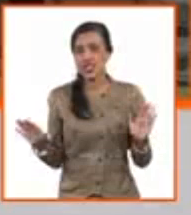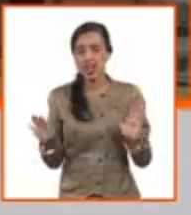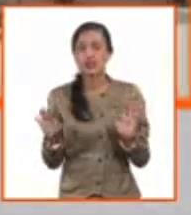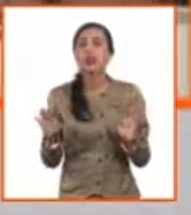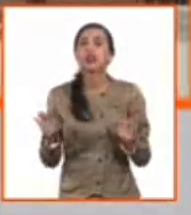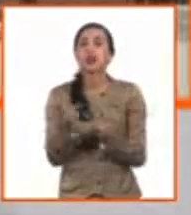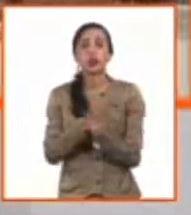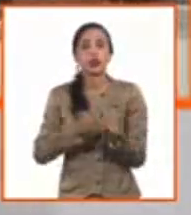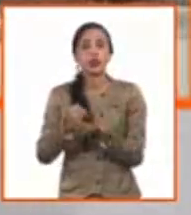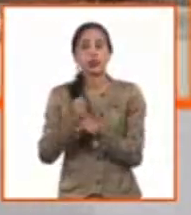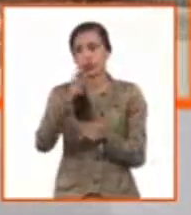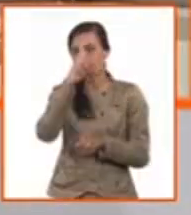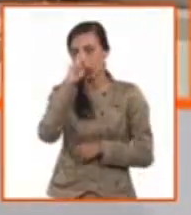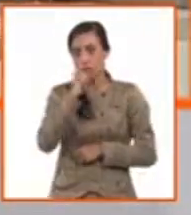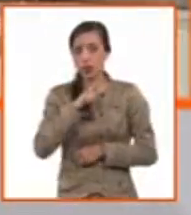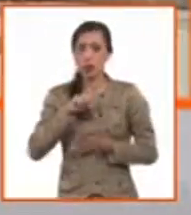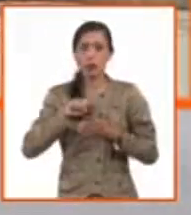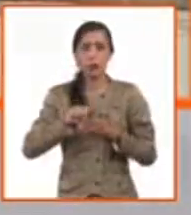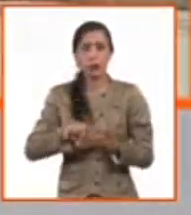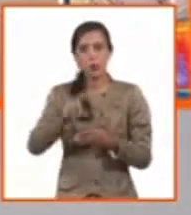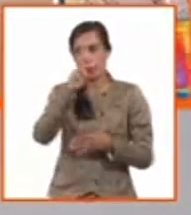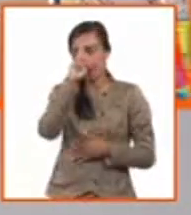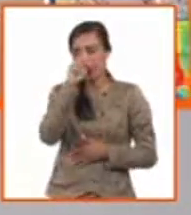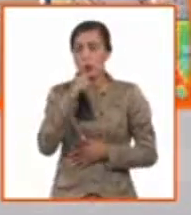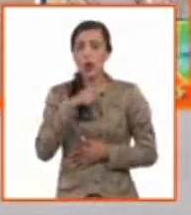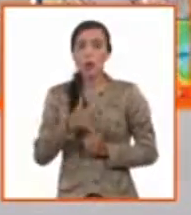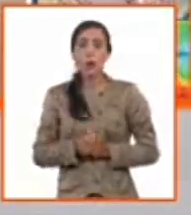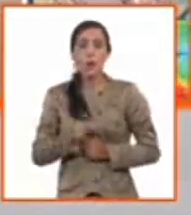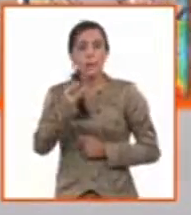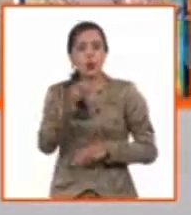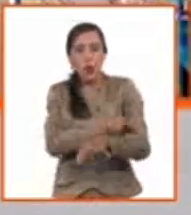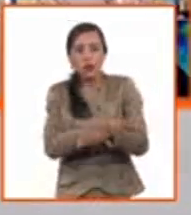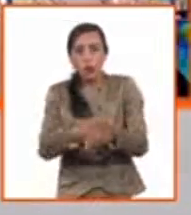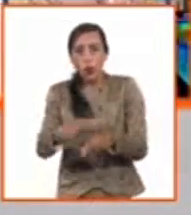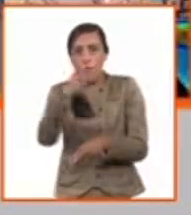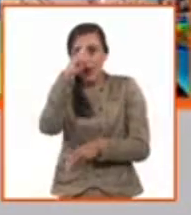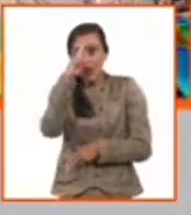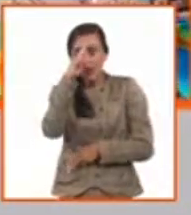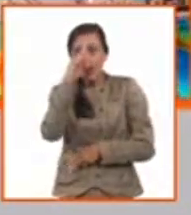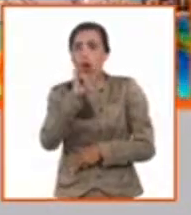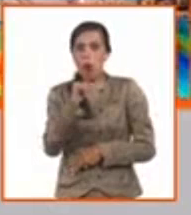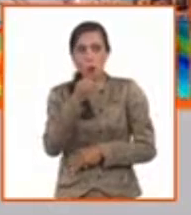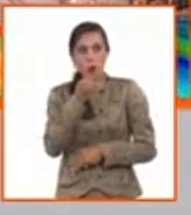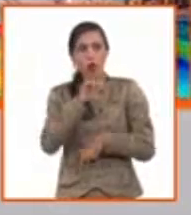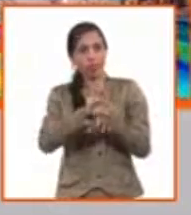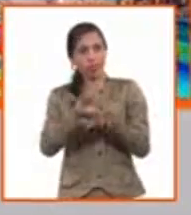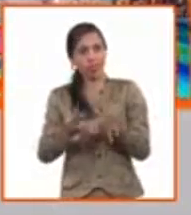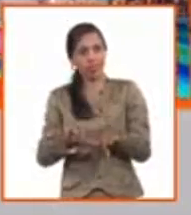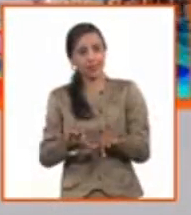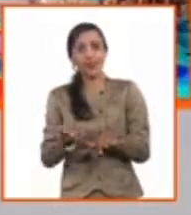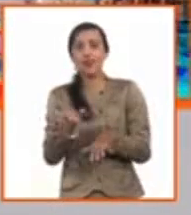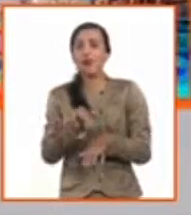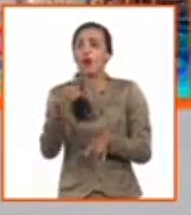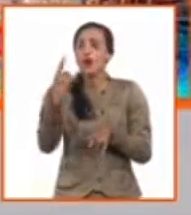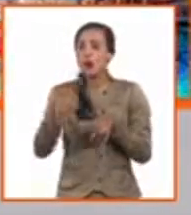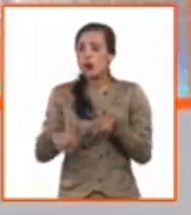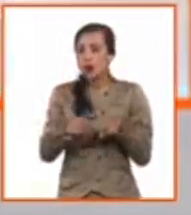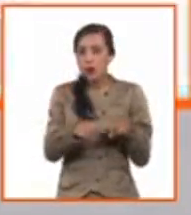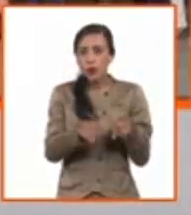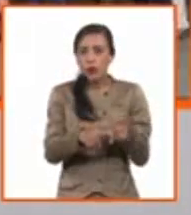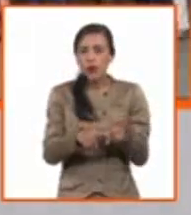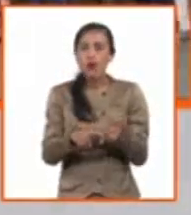instituciones de salud relacionadas con los servicios médicos la historia clínica digital la agregación de otros valores que no son